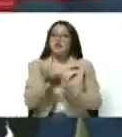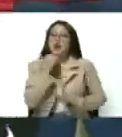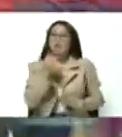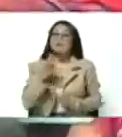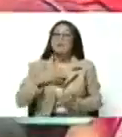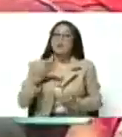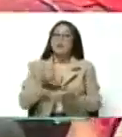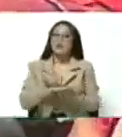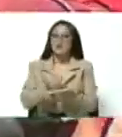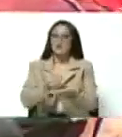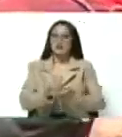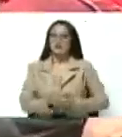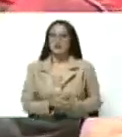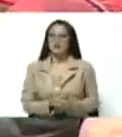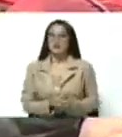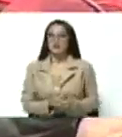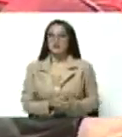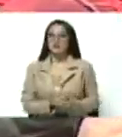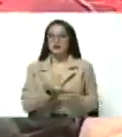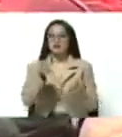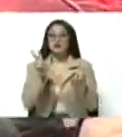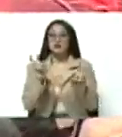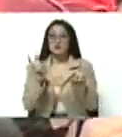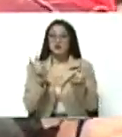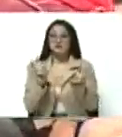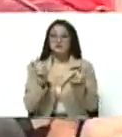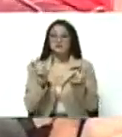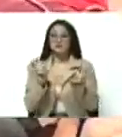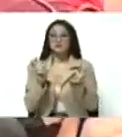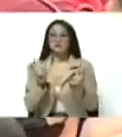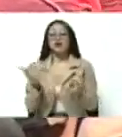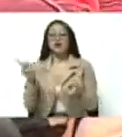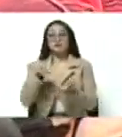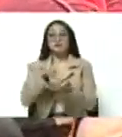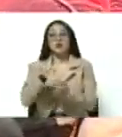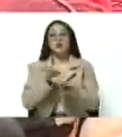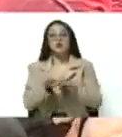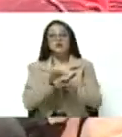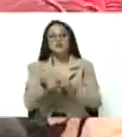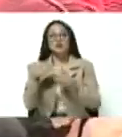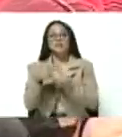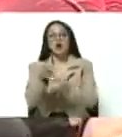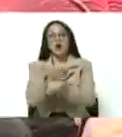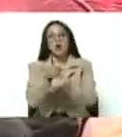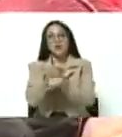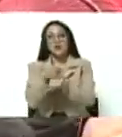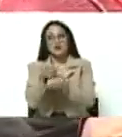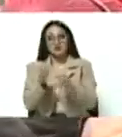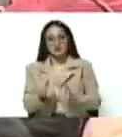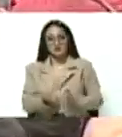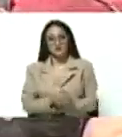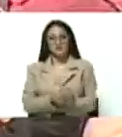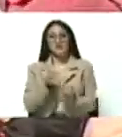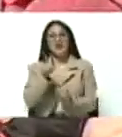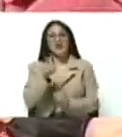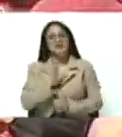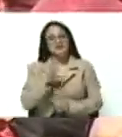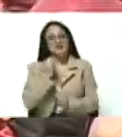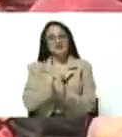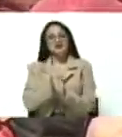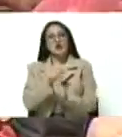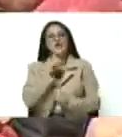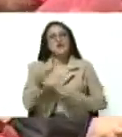ayudar. Y esos casos entonces vienen al municipio y vienen a la gobernación. Es el trabajo nuestro. ¿Quién